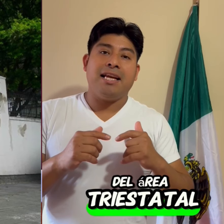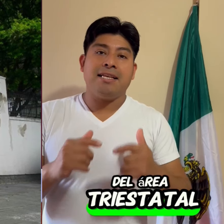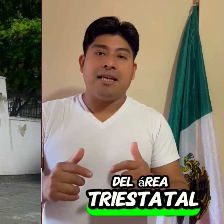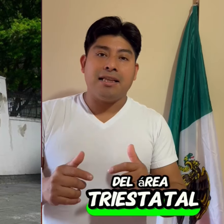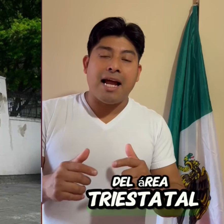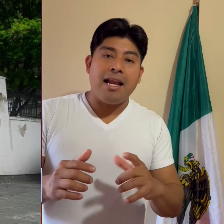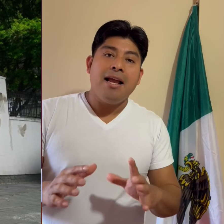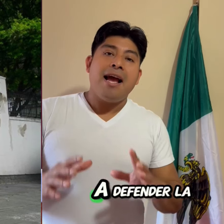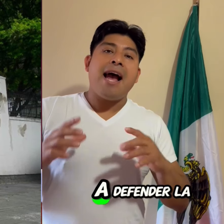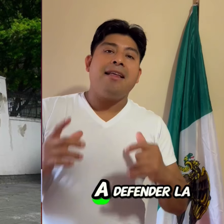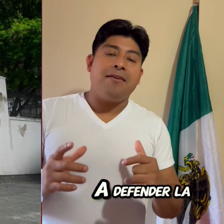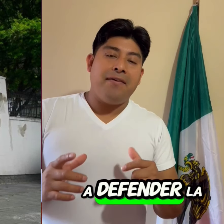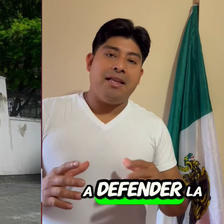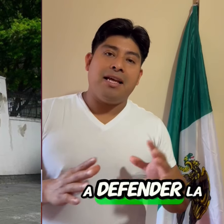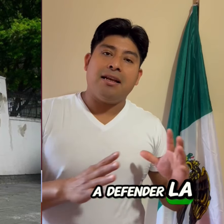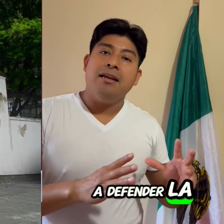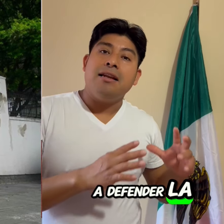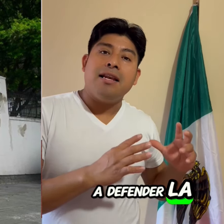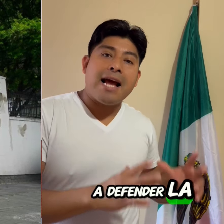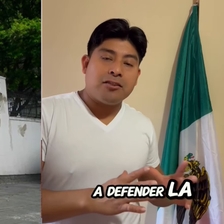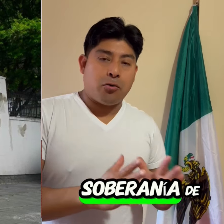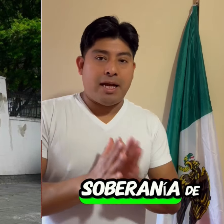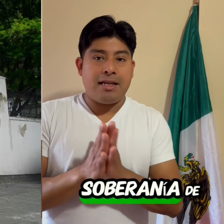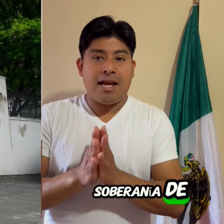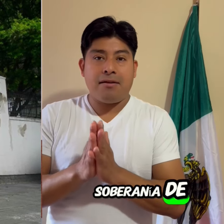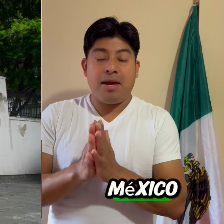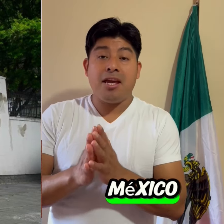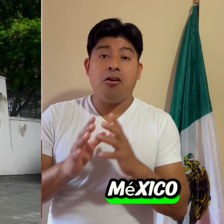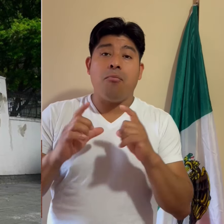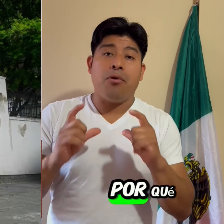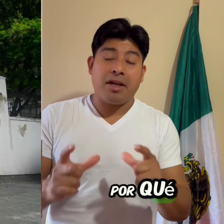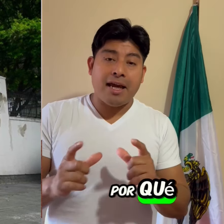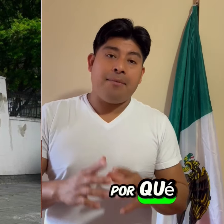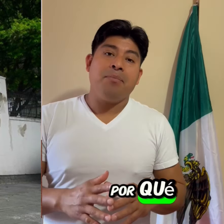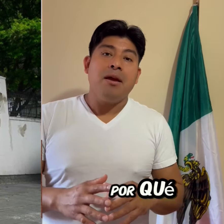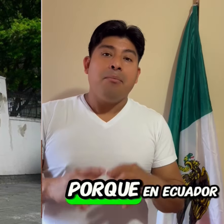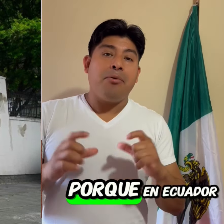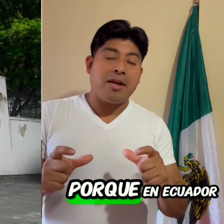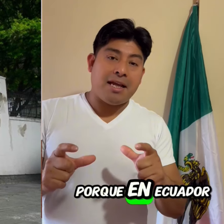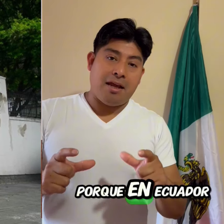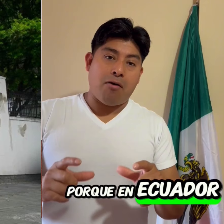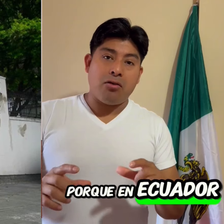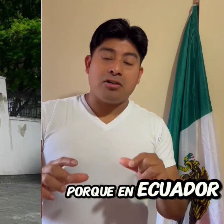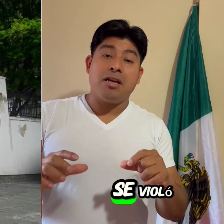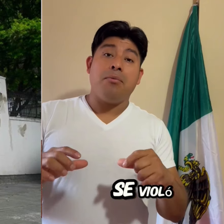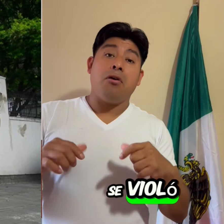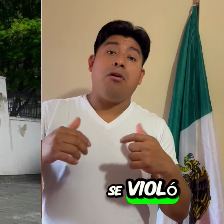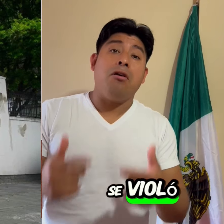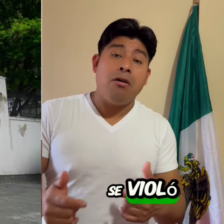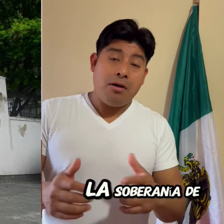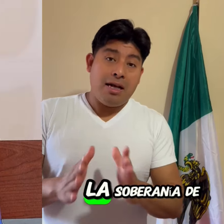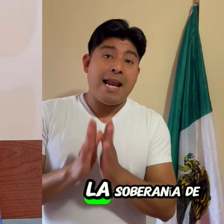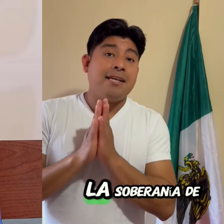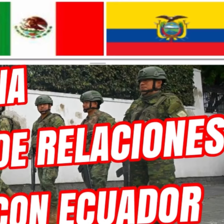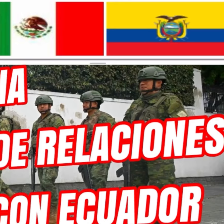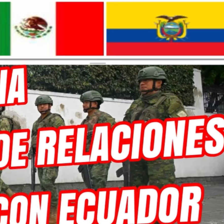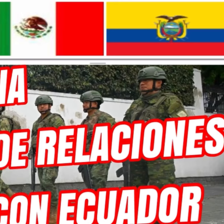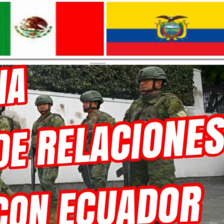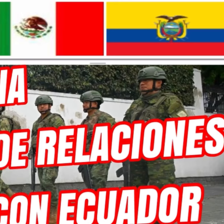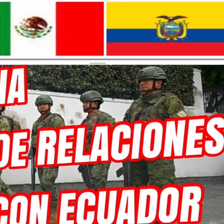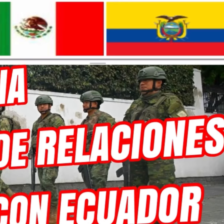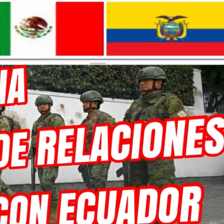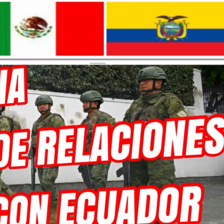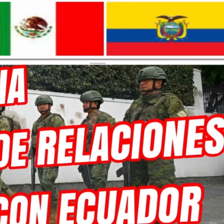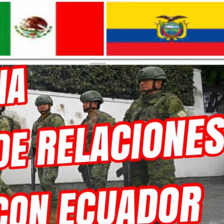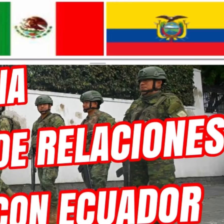área triestatal a defender la soberanía de México. ¿Por qué? Porque en Ecuador se violó la soberanía